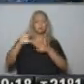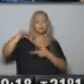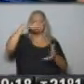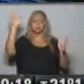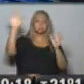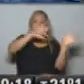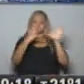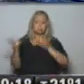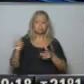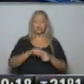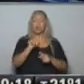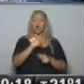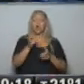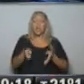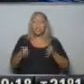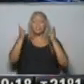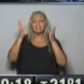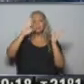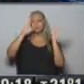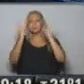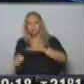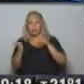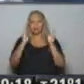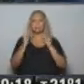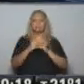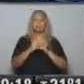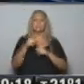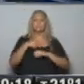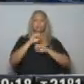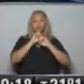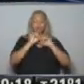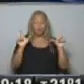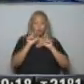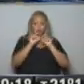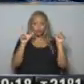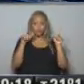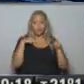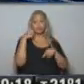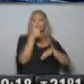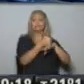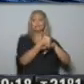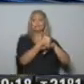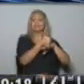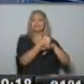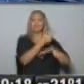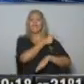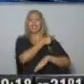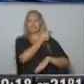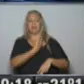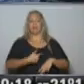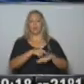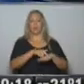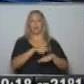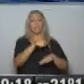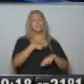o incluso edificios que se han derrumbado, que sorprenden al jefe de gobierno de la Ciudad de Buenos Aires afuera